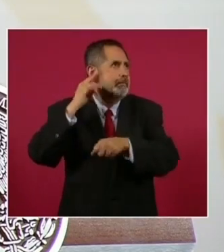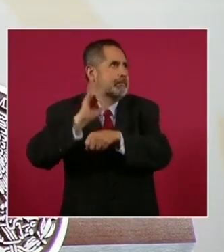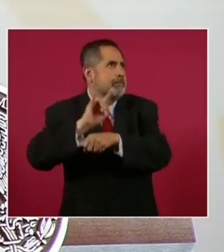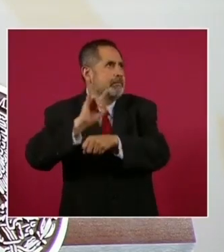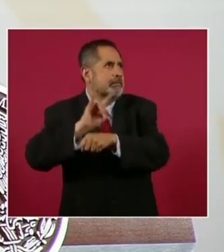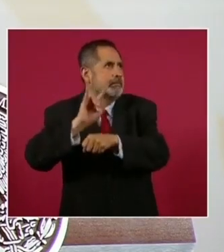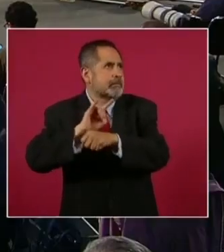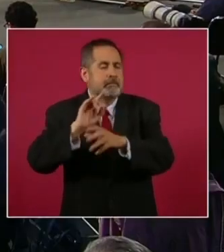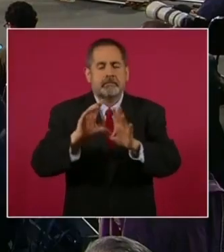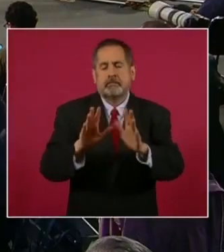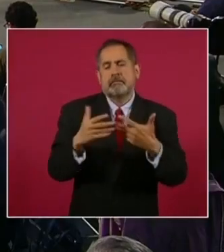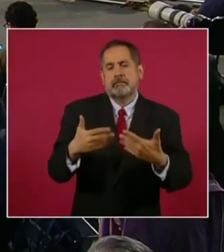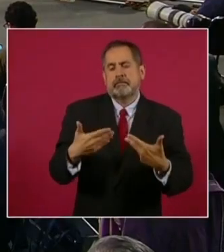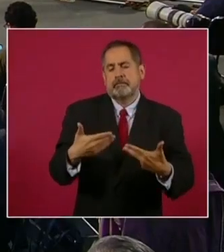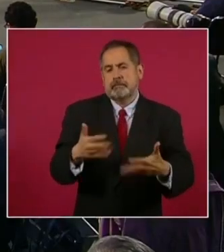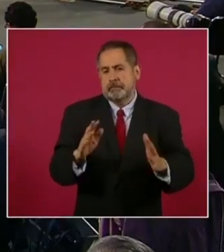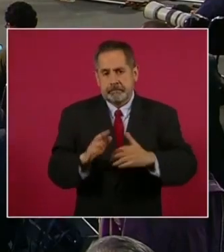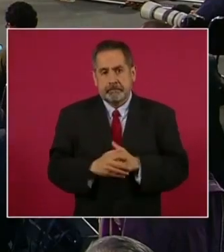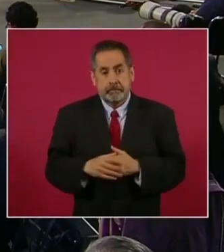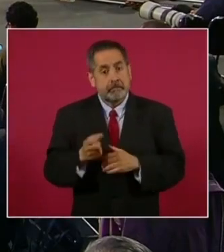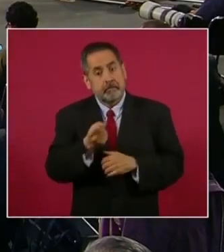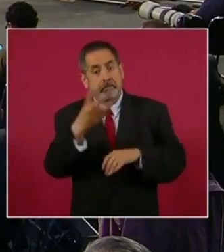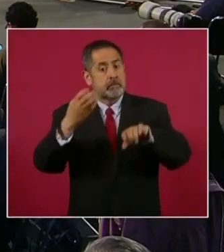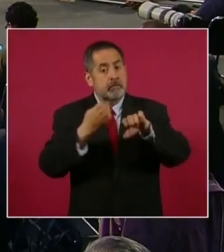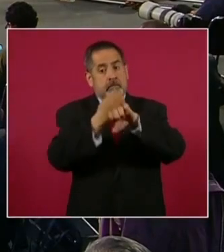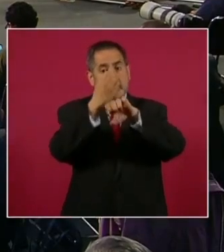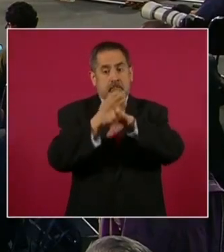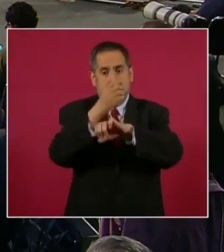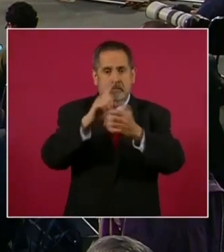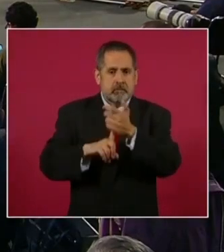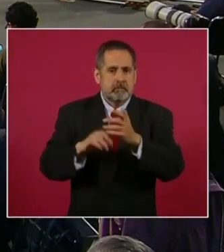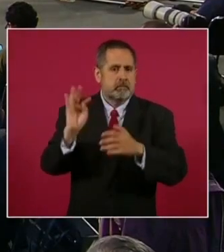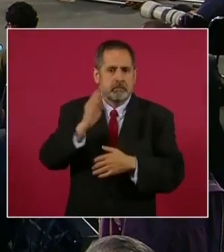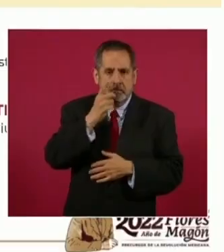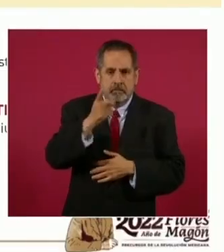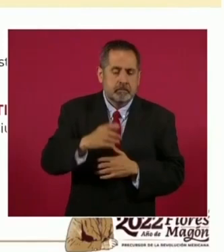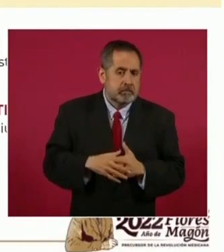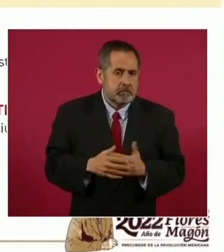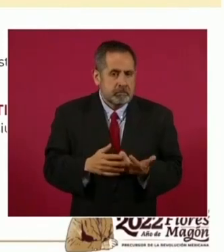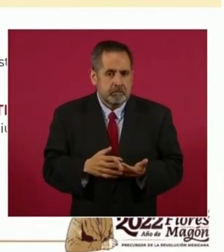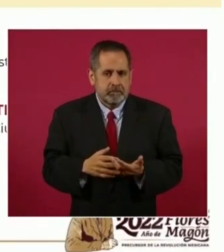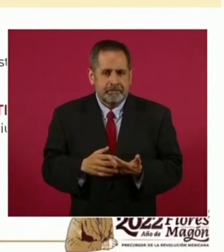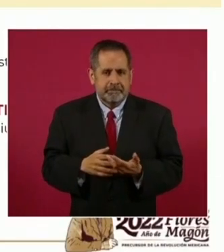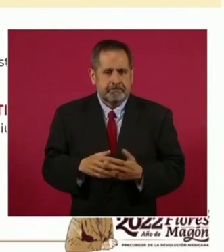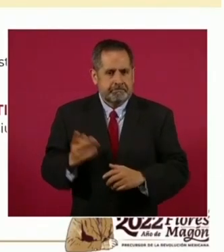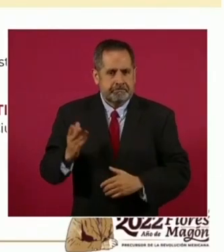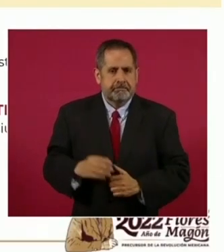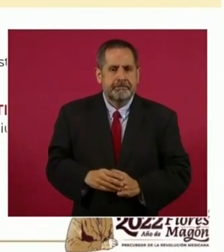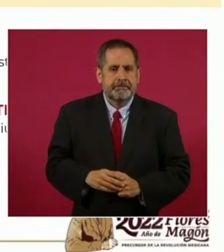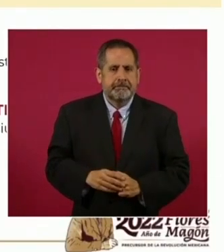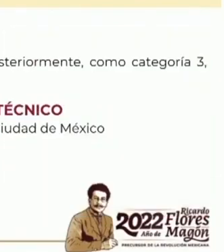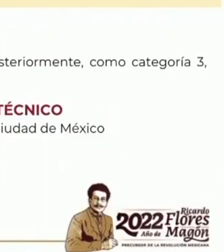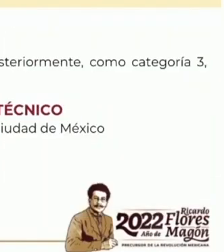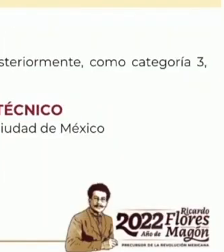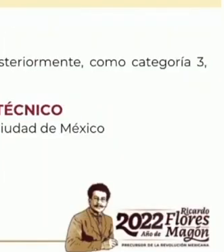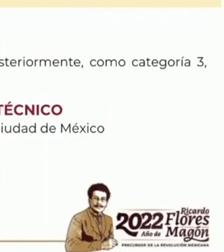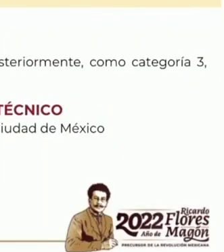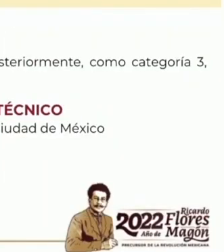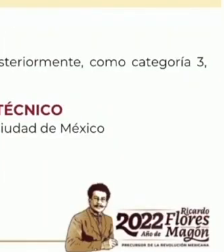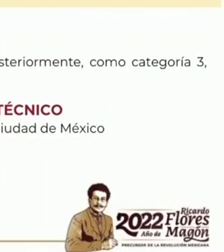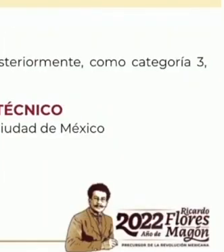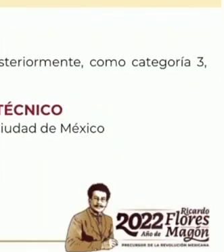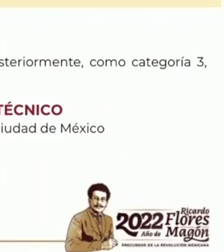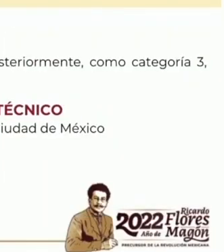entidades federativas consideraron que las hipótesis serían de un huracán o tal vez de una explosión